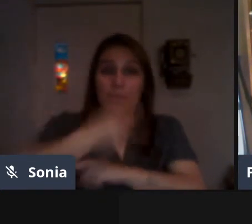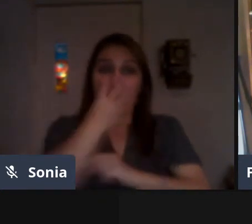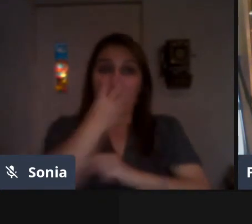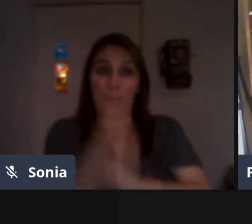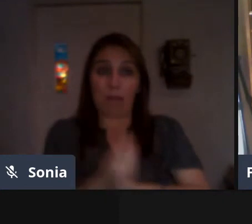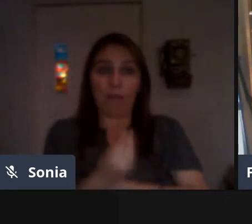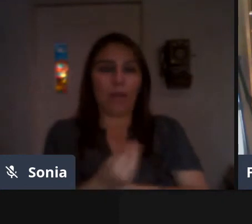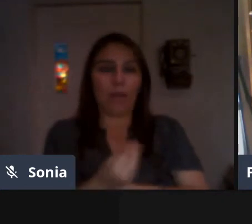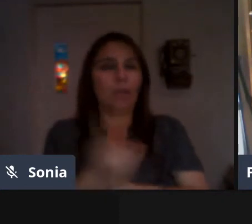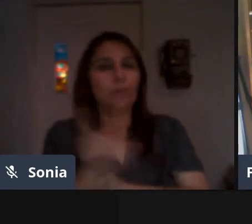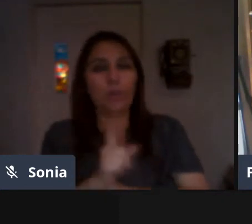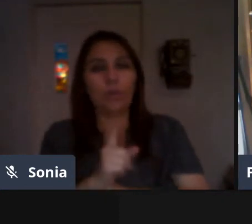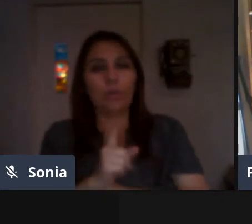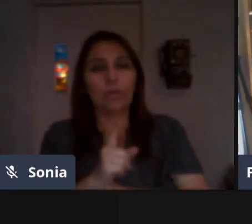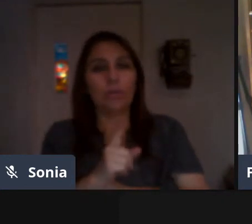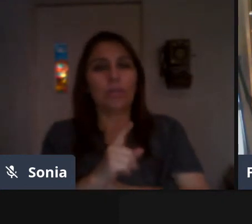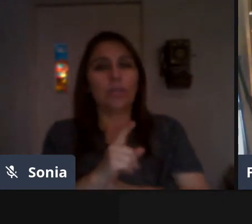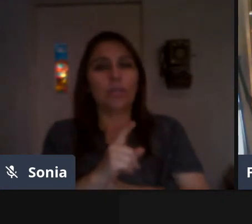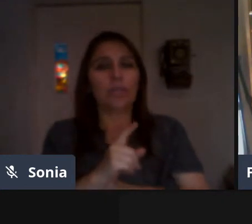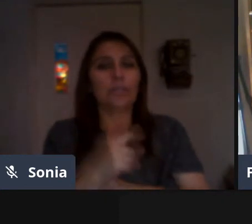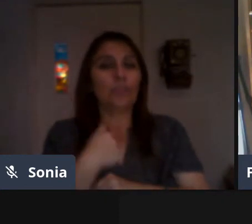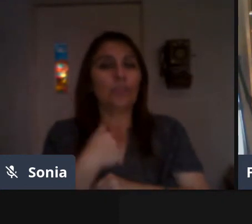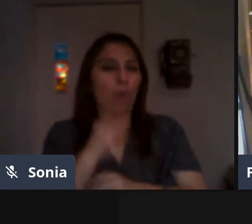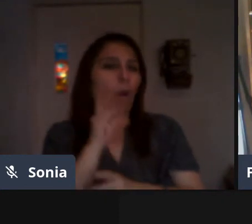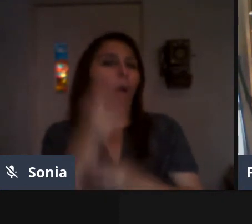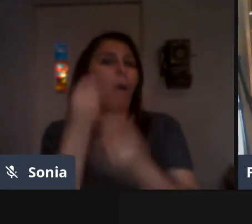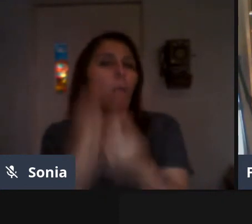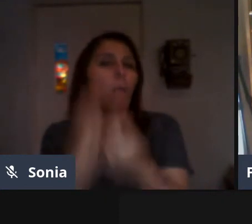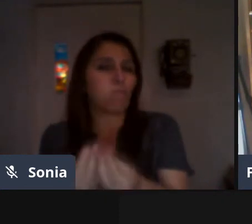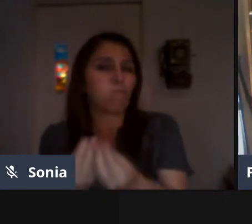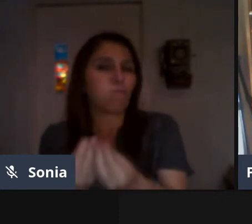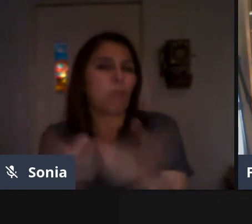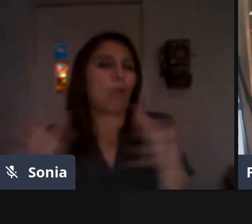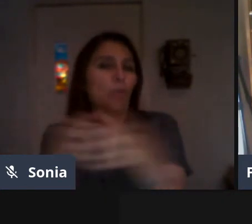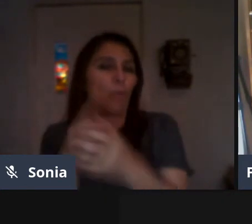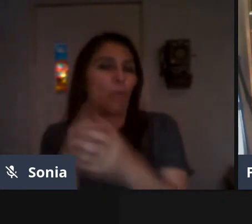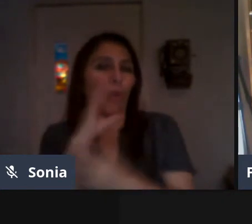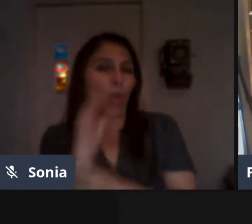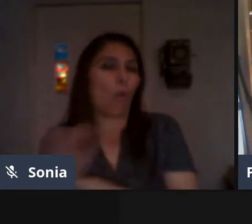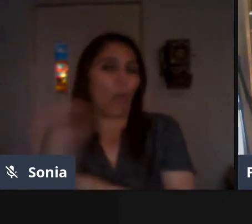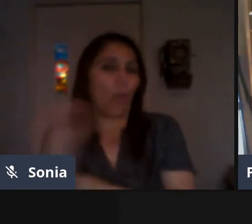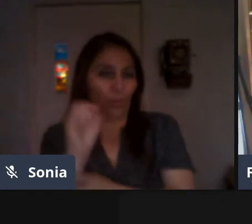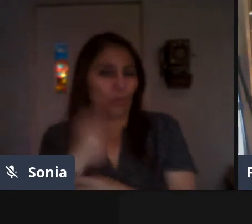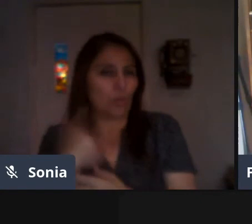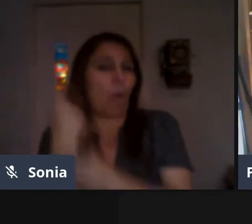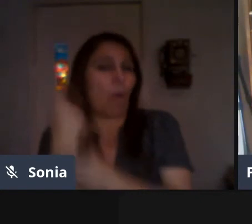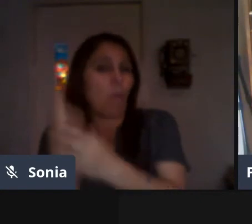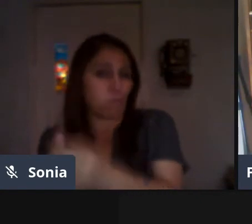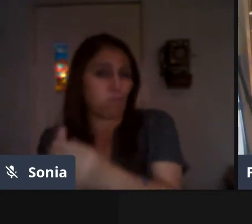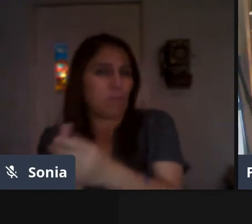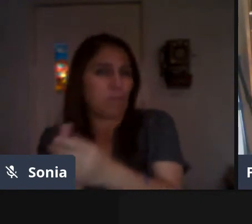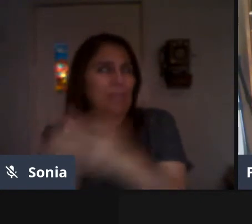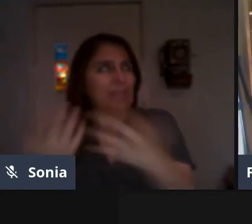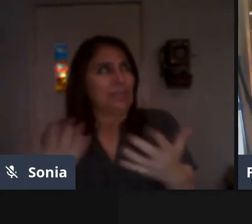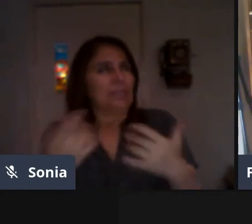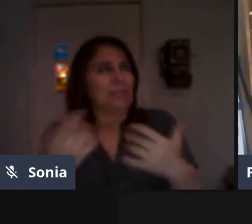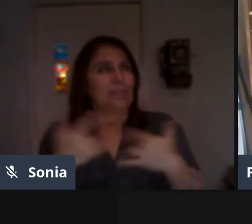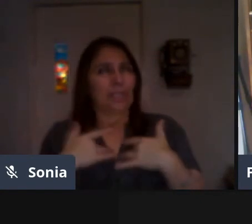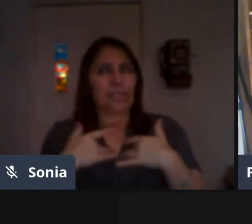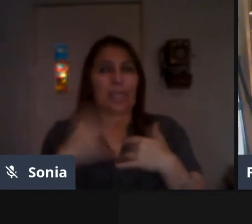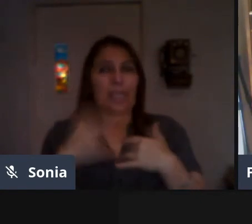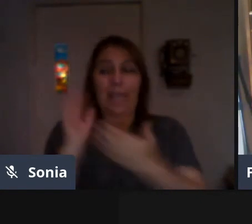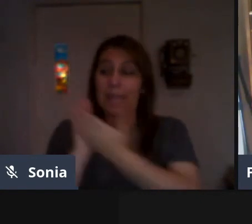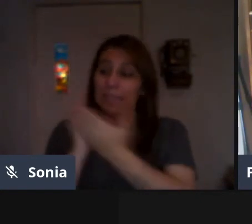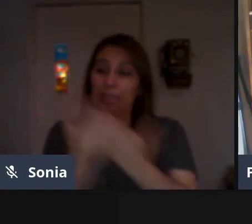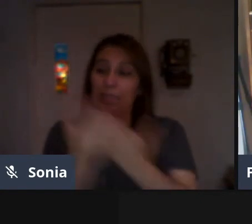no pertenece a ese mundo masculino es decir que literariamente te da la oportunidad de lo que en la